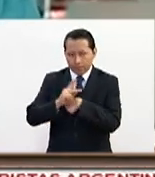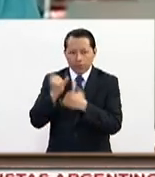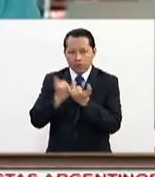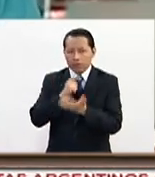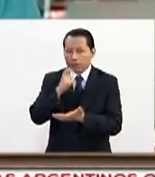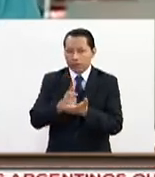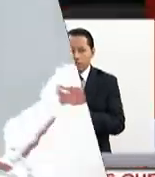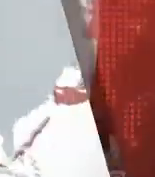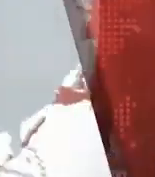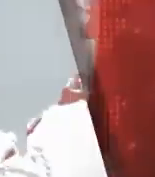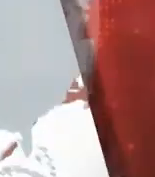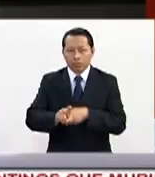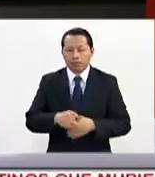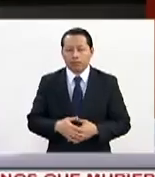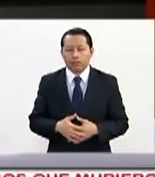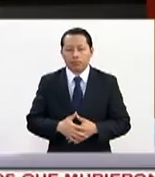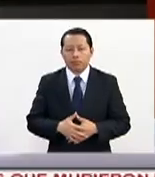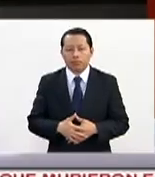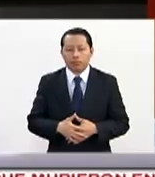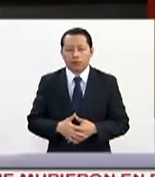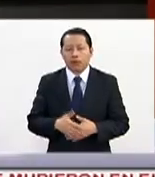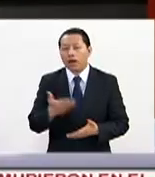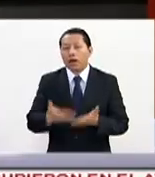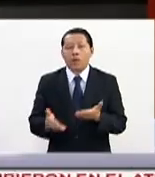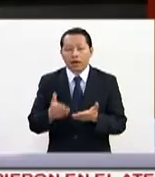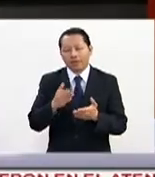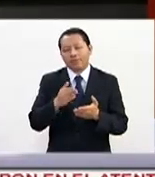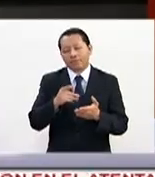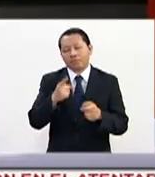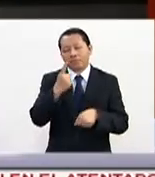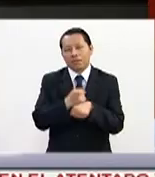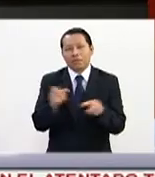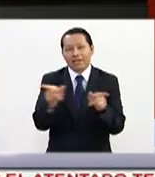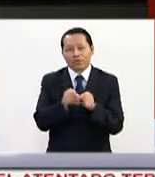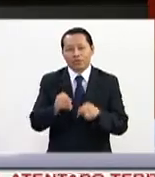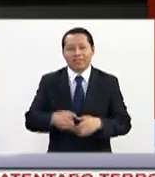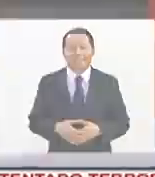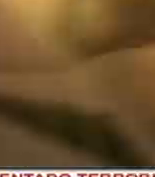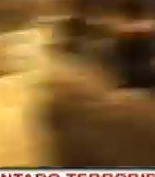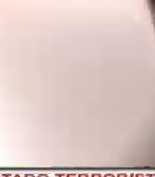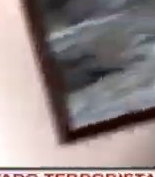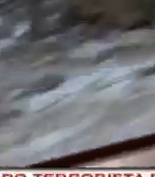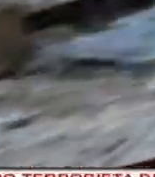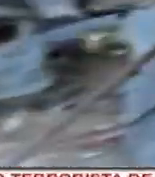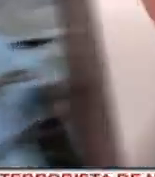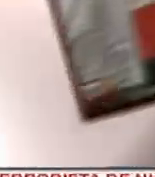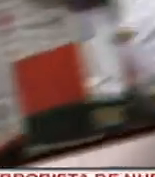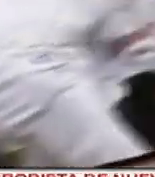Venezuela. Es momento de ir a nuestro primer resumen.